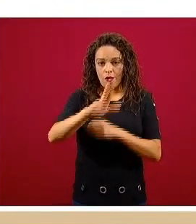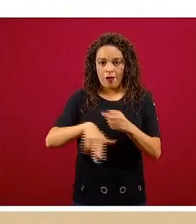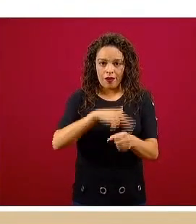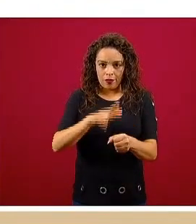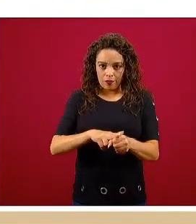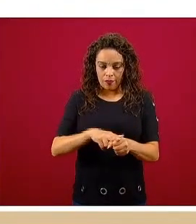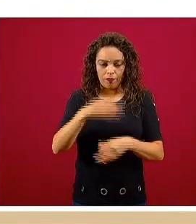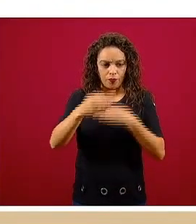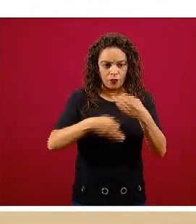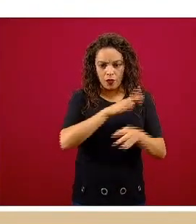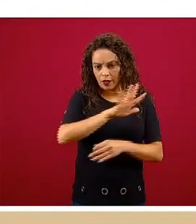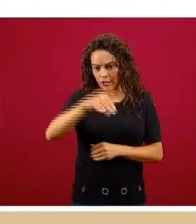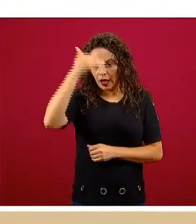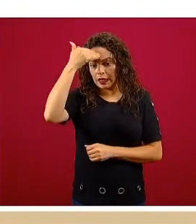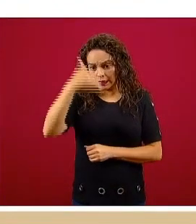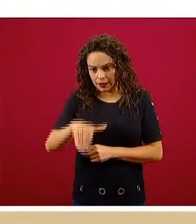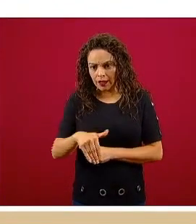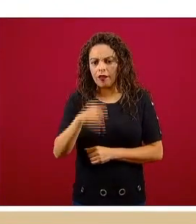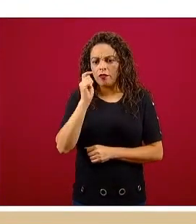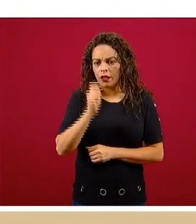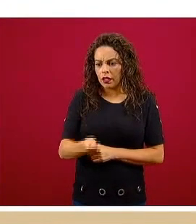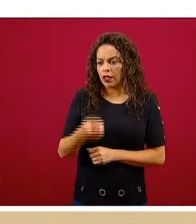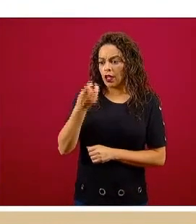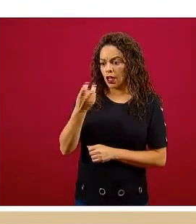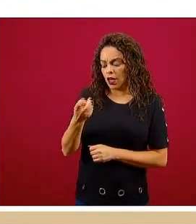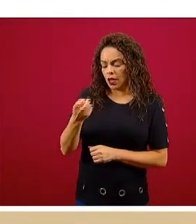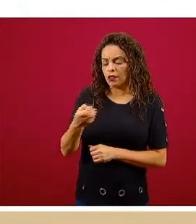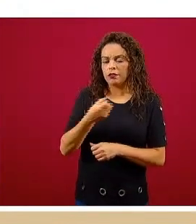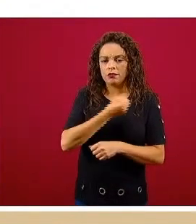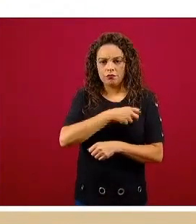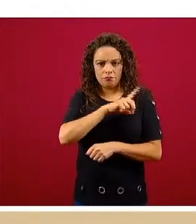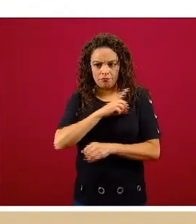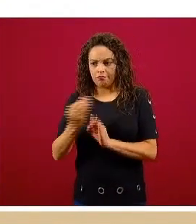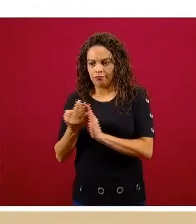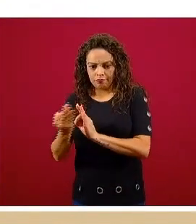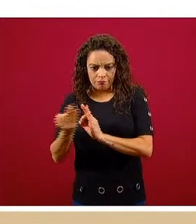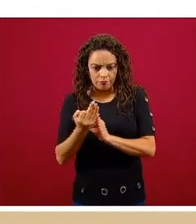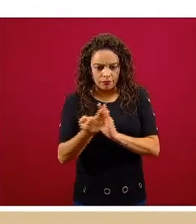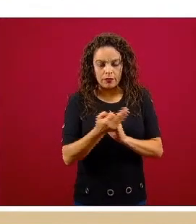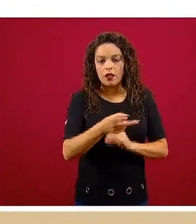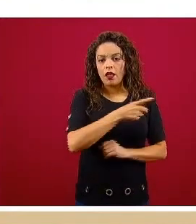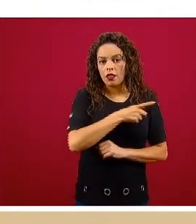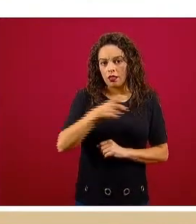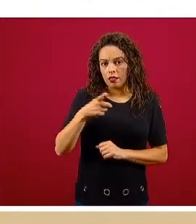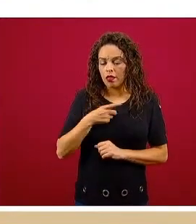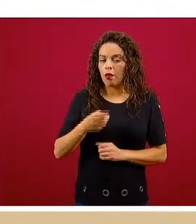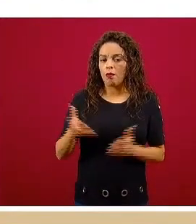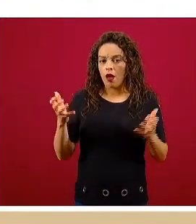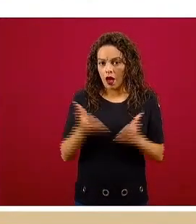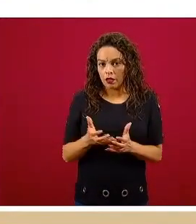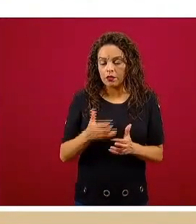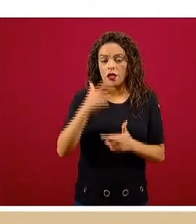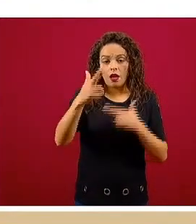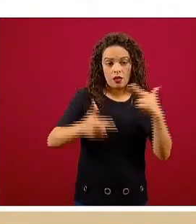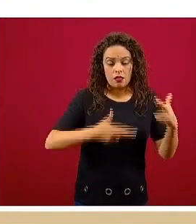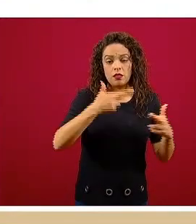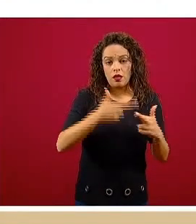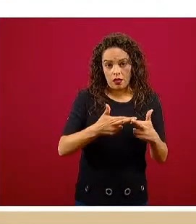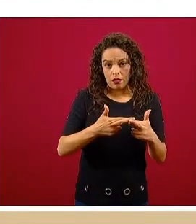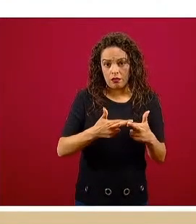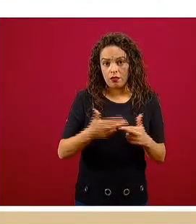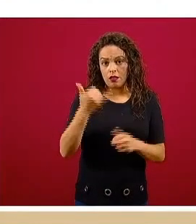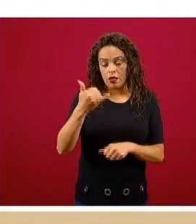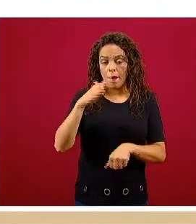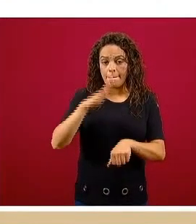se ha caracterizado ahora porque estas acciones de sana distancia se lleven a cabo de manera regional, específicamente en